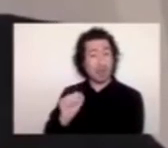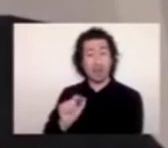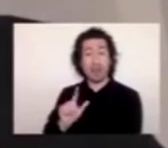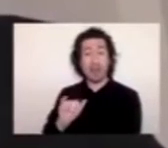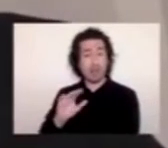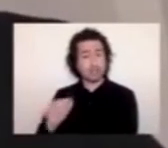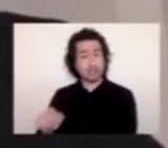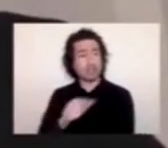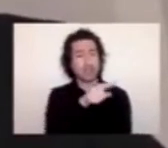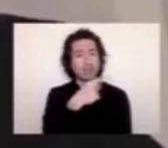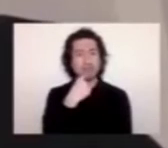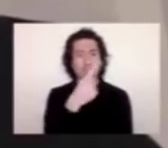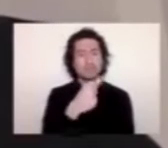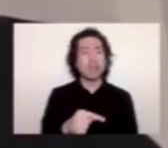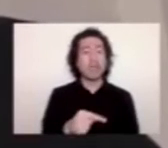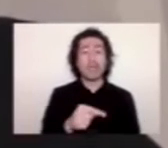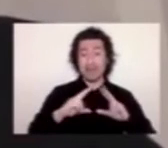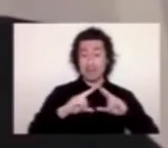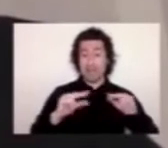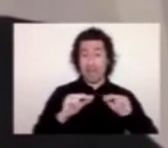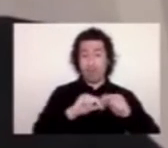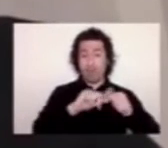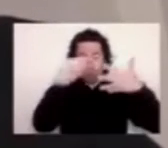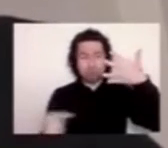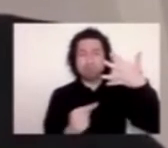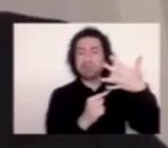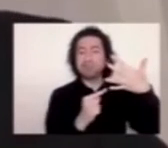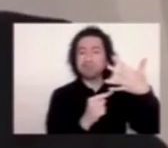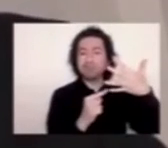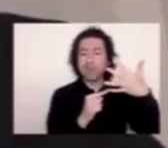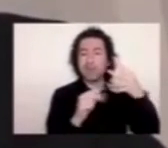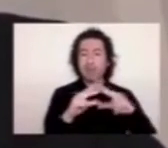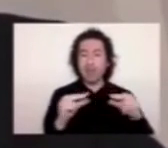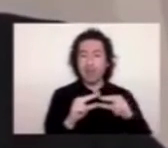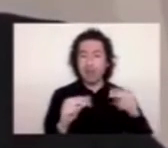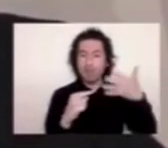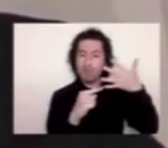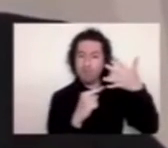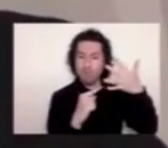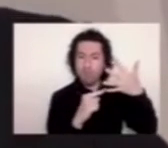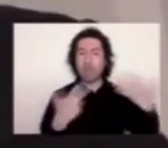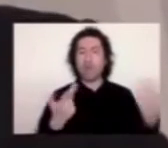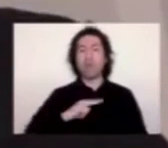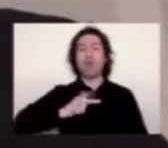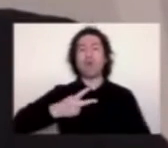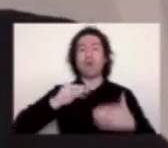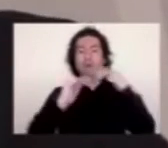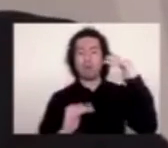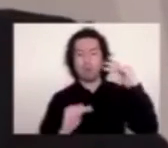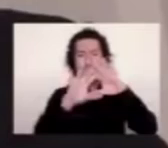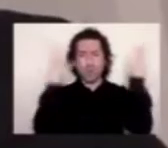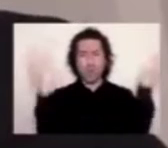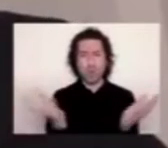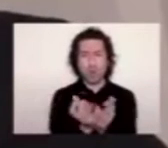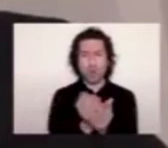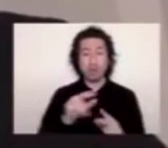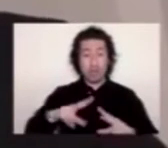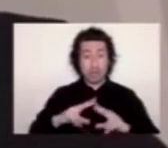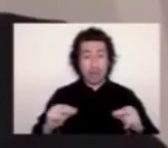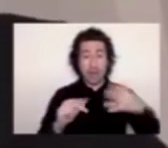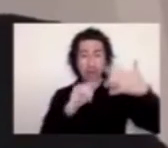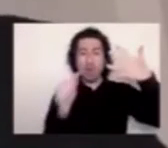posición número 5 en el índice de brecha de género a nivel mundial por lo que aprovecho para